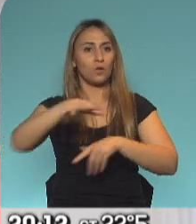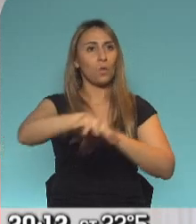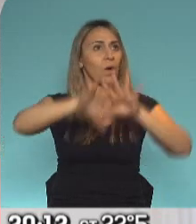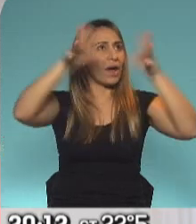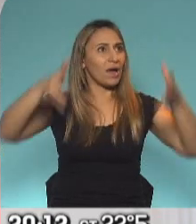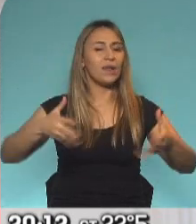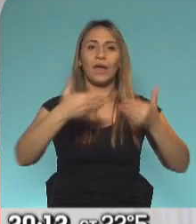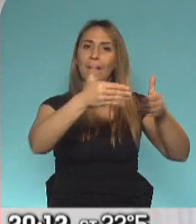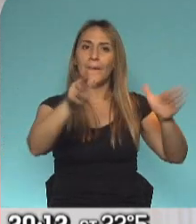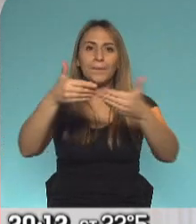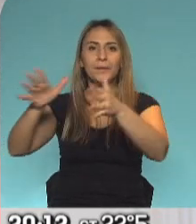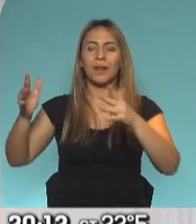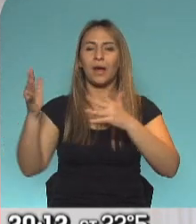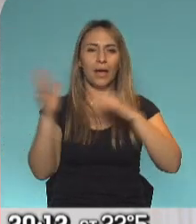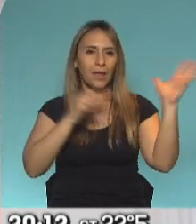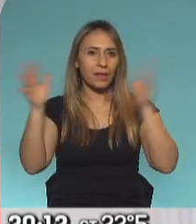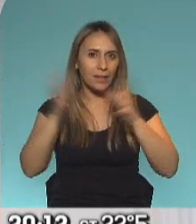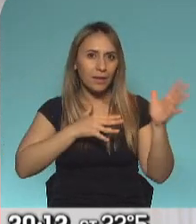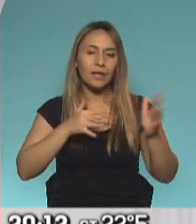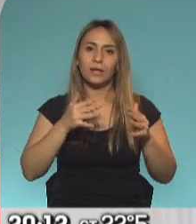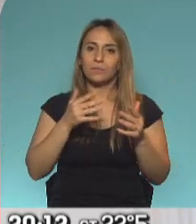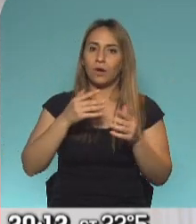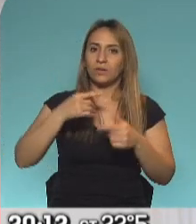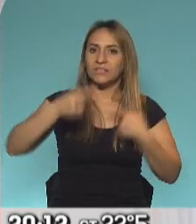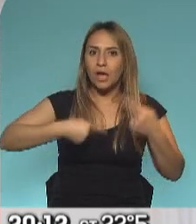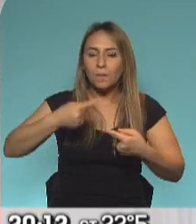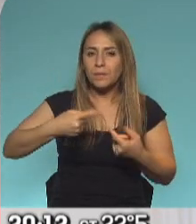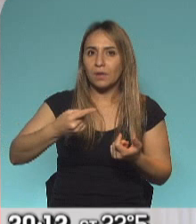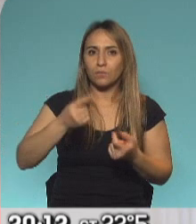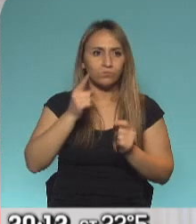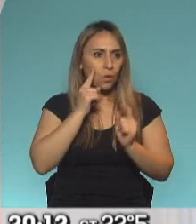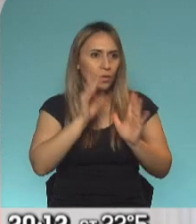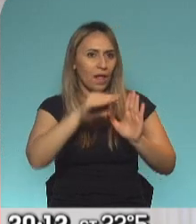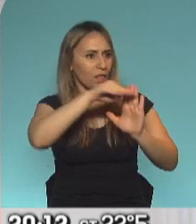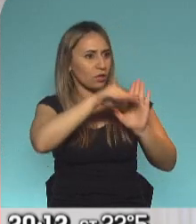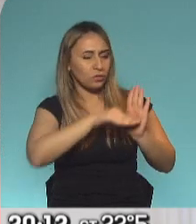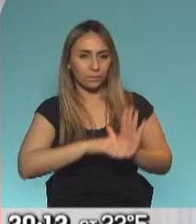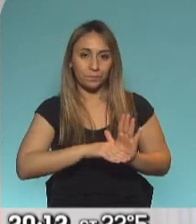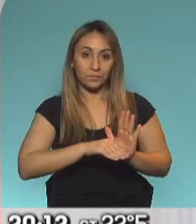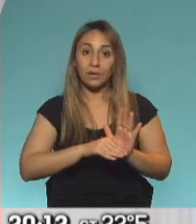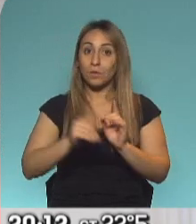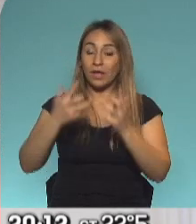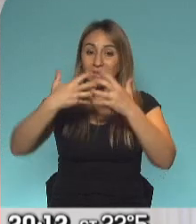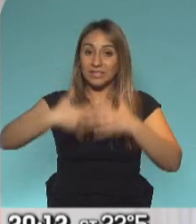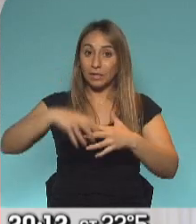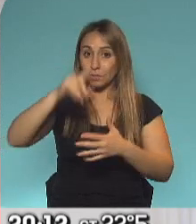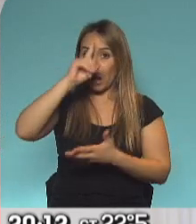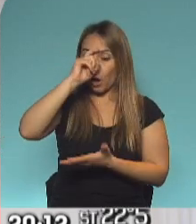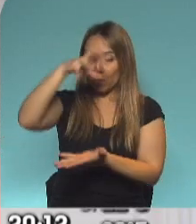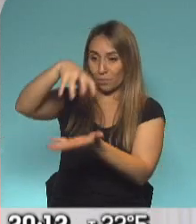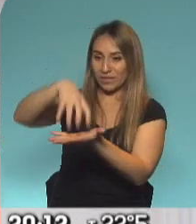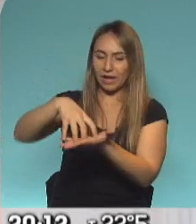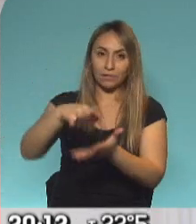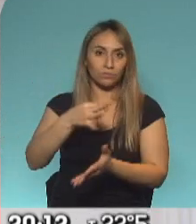los ambientes, es decir, permanentemente teniendo en cuenta esto. Y allí donde el sistema de salud está más